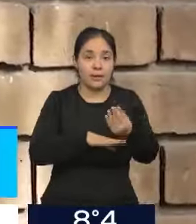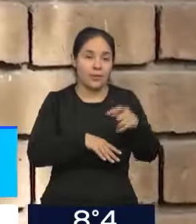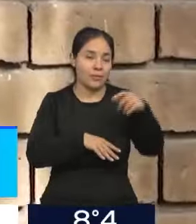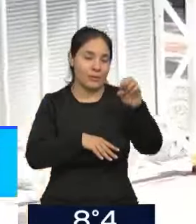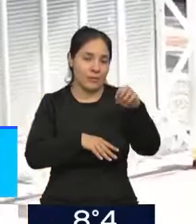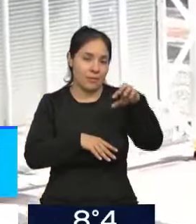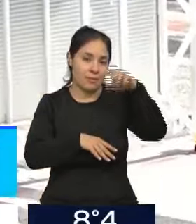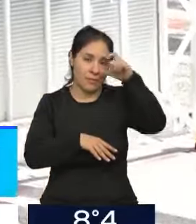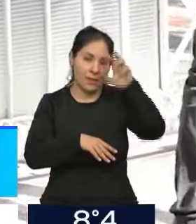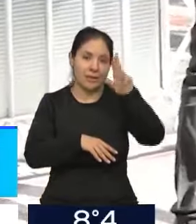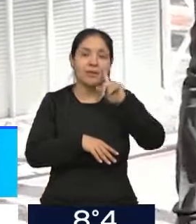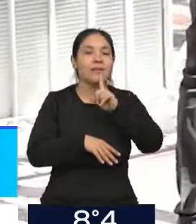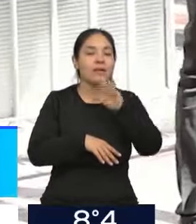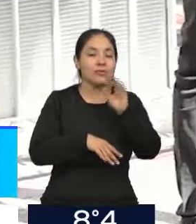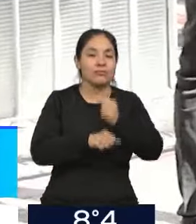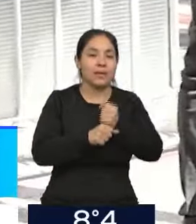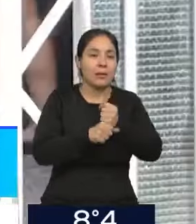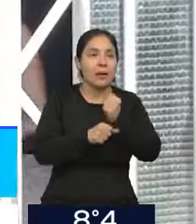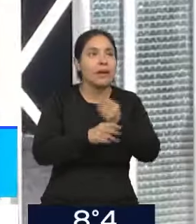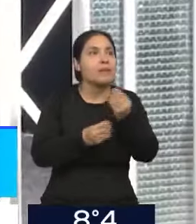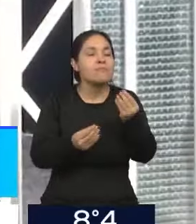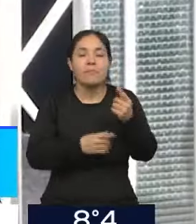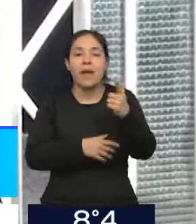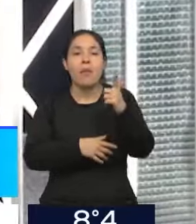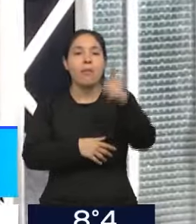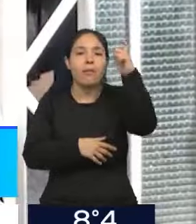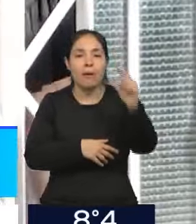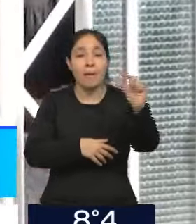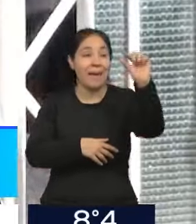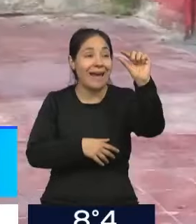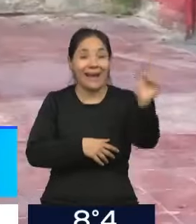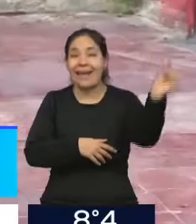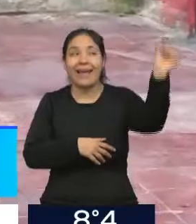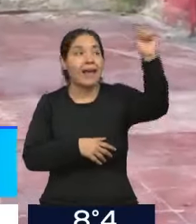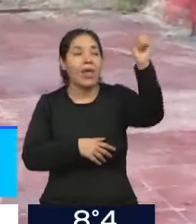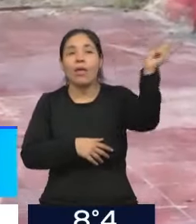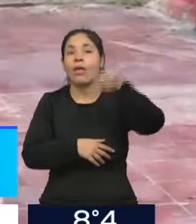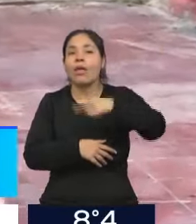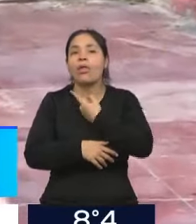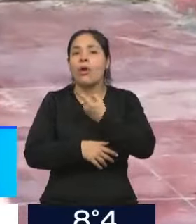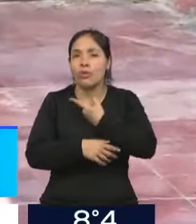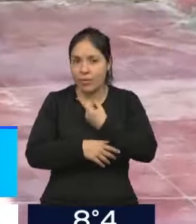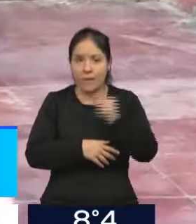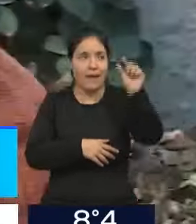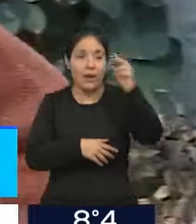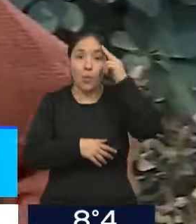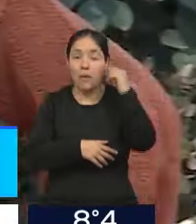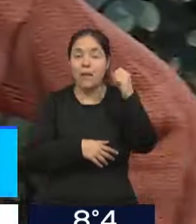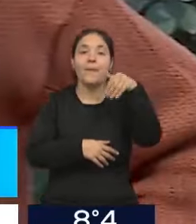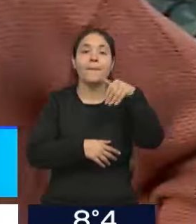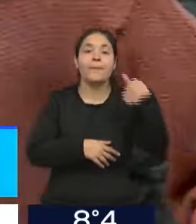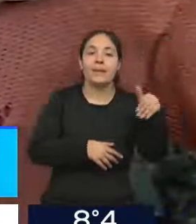busca determinar es la trayectoria de la bala, una 9 milímetros, que terminó con su vida.